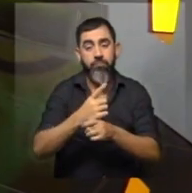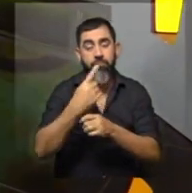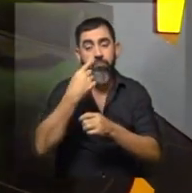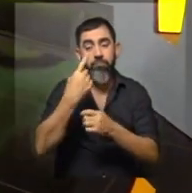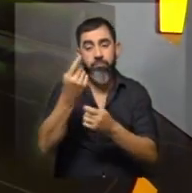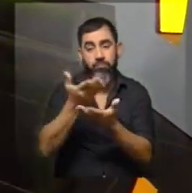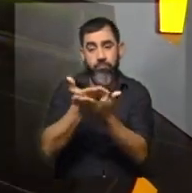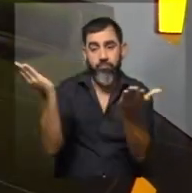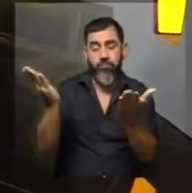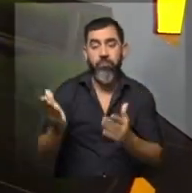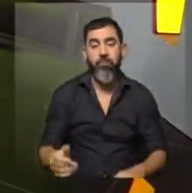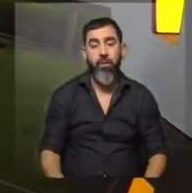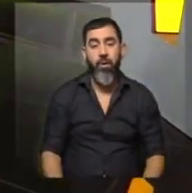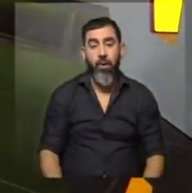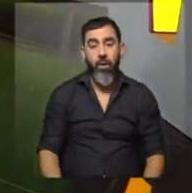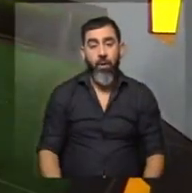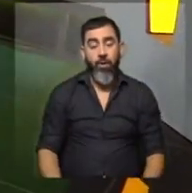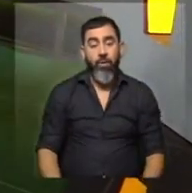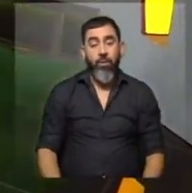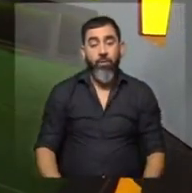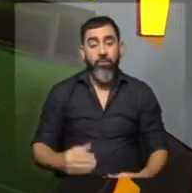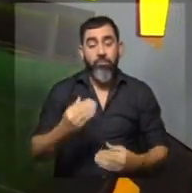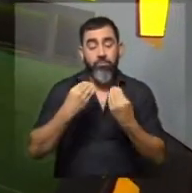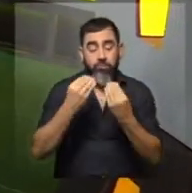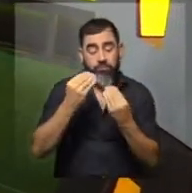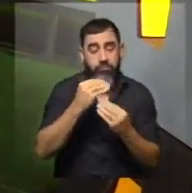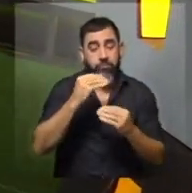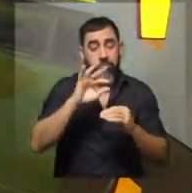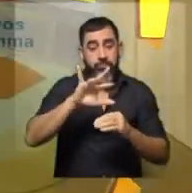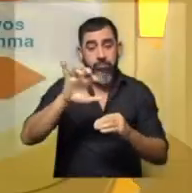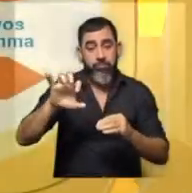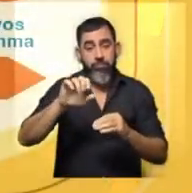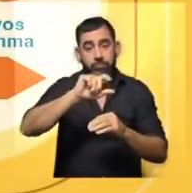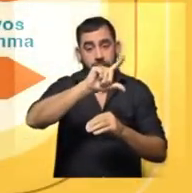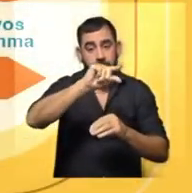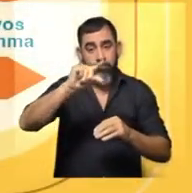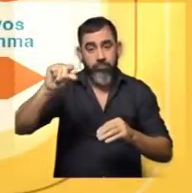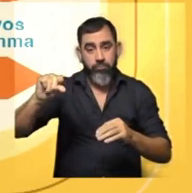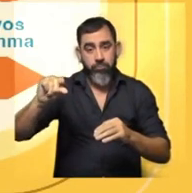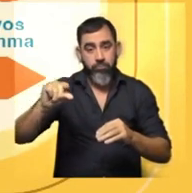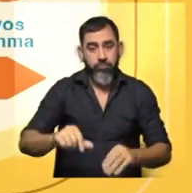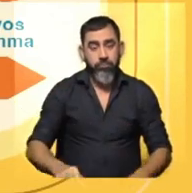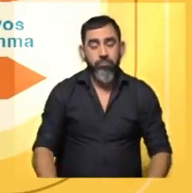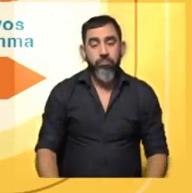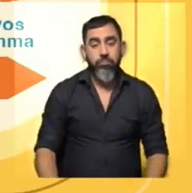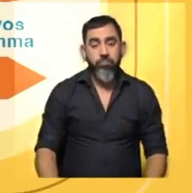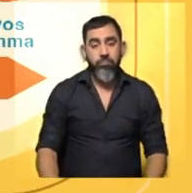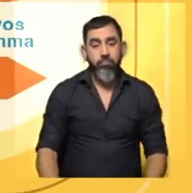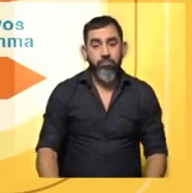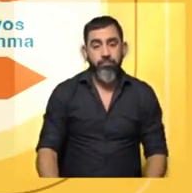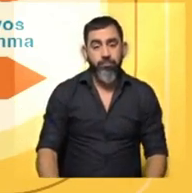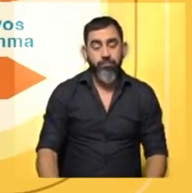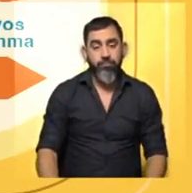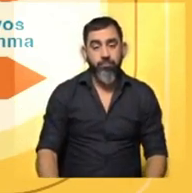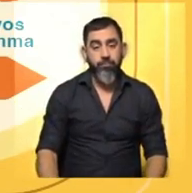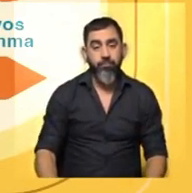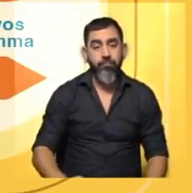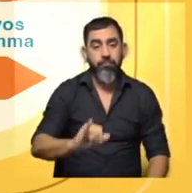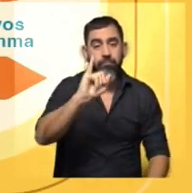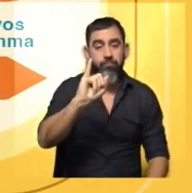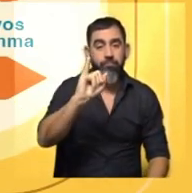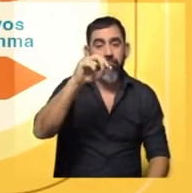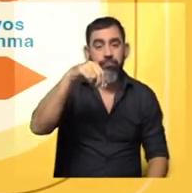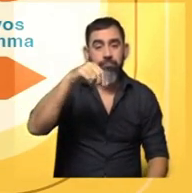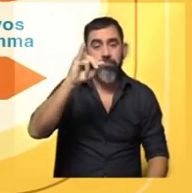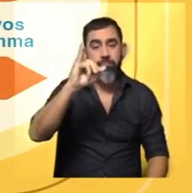uno. ¿En qué lugar se sitúan las microondas? Hablábamos en programas anteriores, bueno, que tenemos las ionizantes,